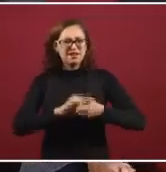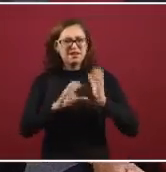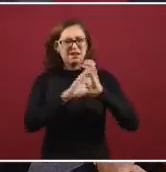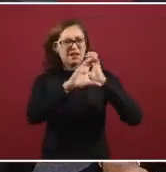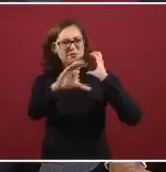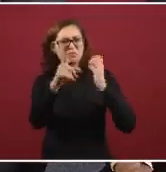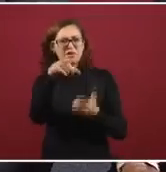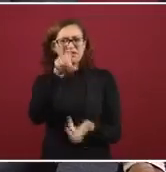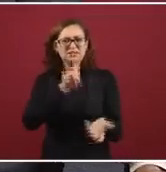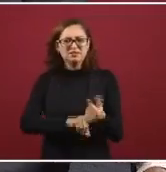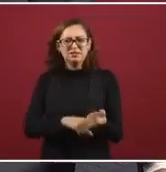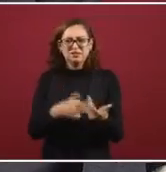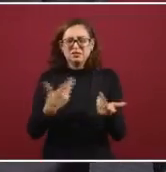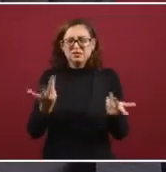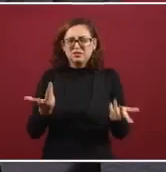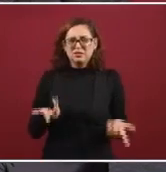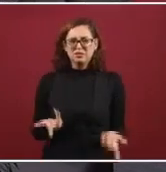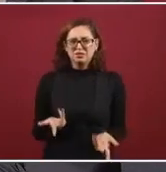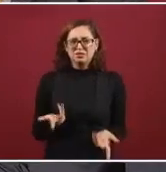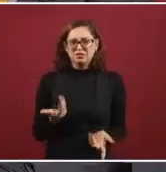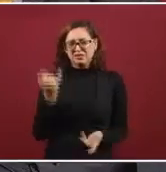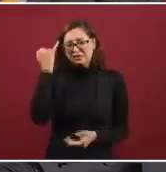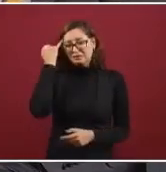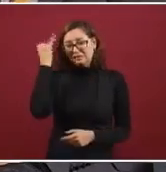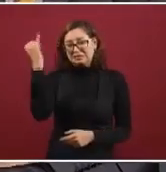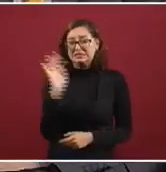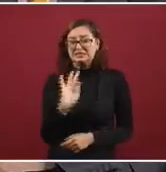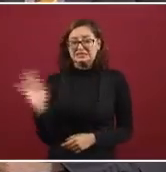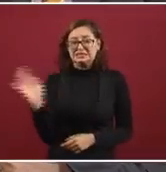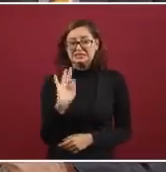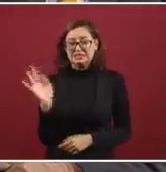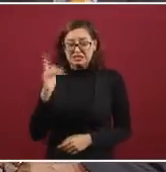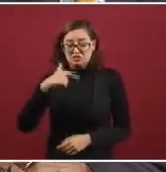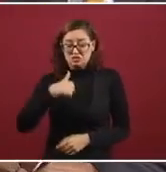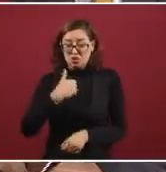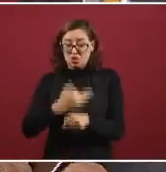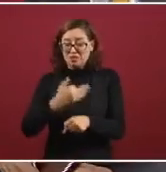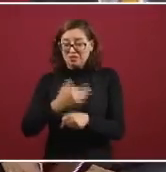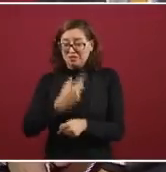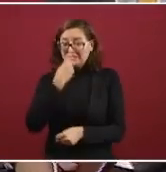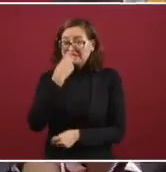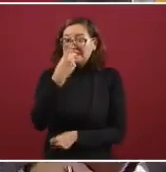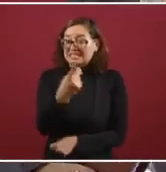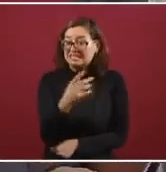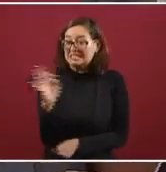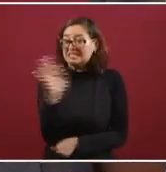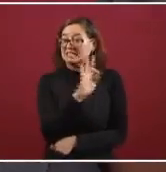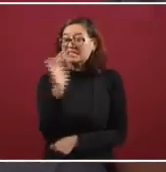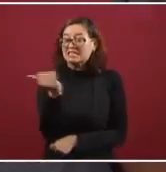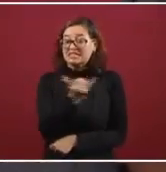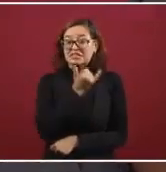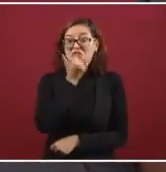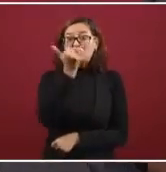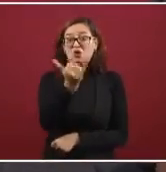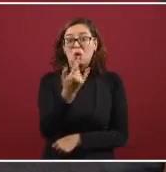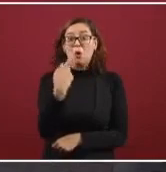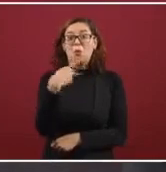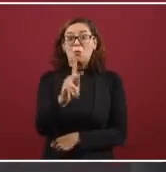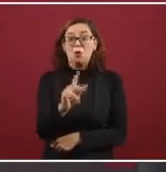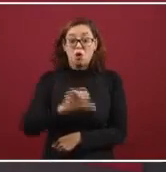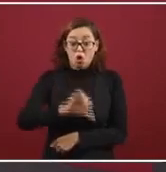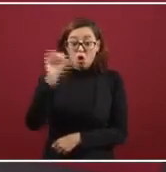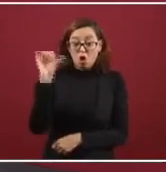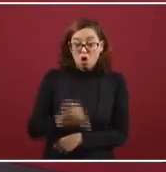A lo mejor voy a cometer una indiscreción, pero el informe que nos dieron